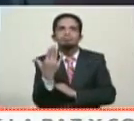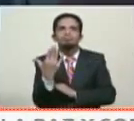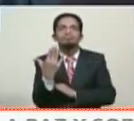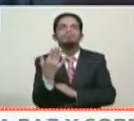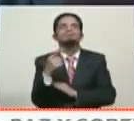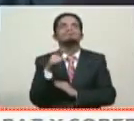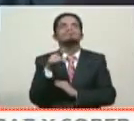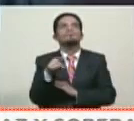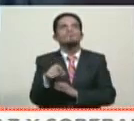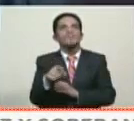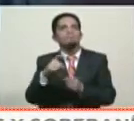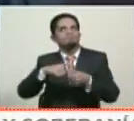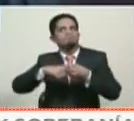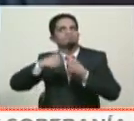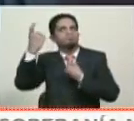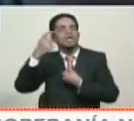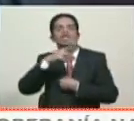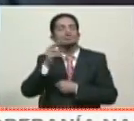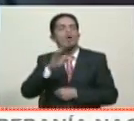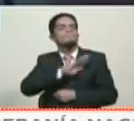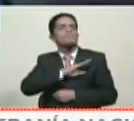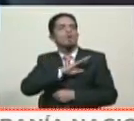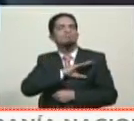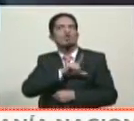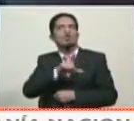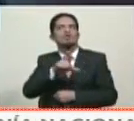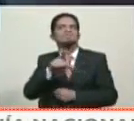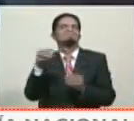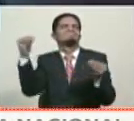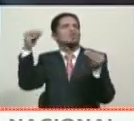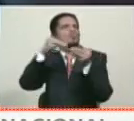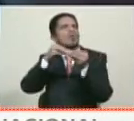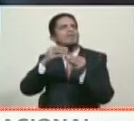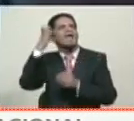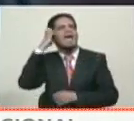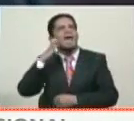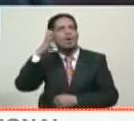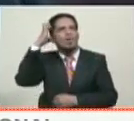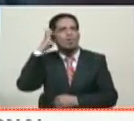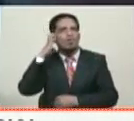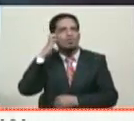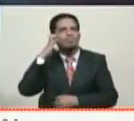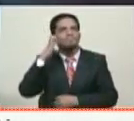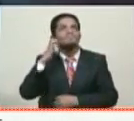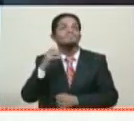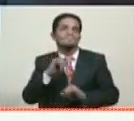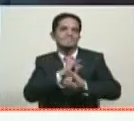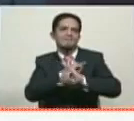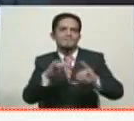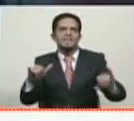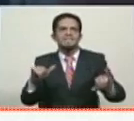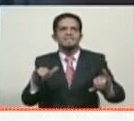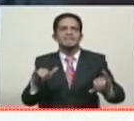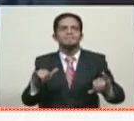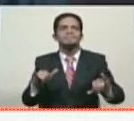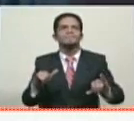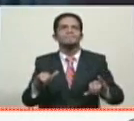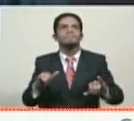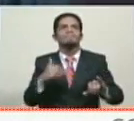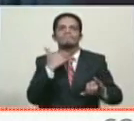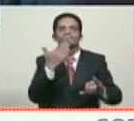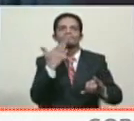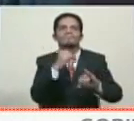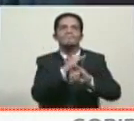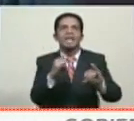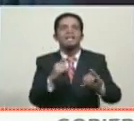descolonización y no desde el pensamiento eurocéntrico colonizador. Ya para finalizar, estimados compatriotas,